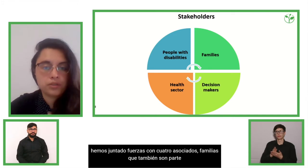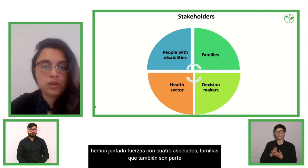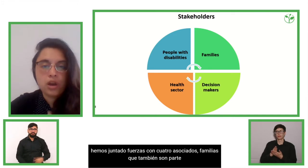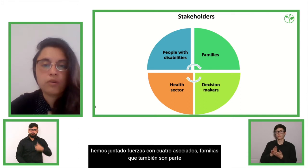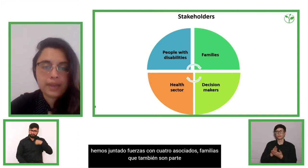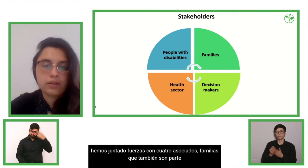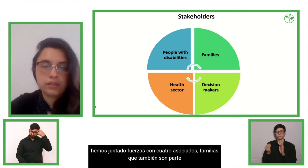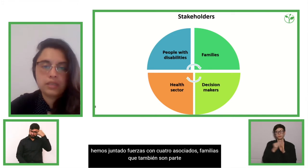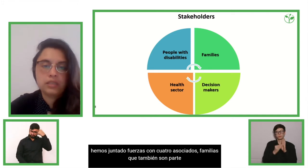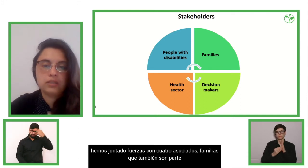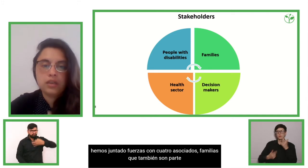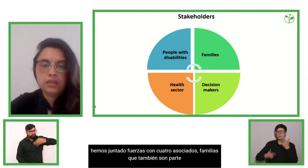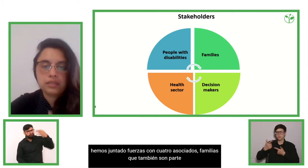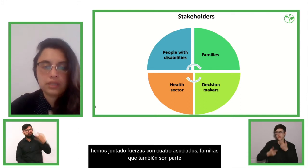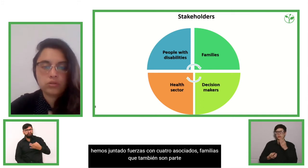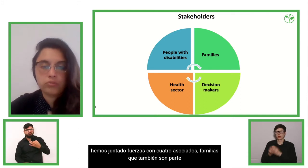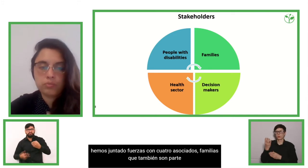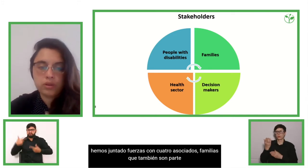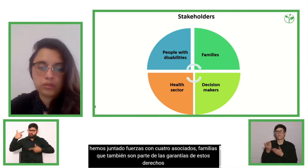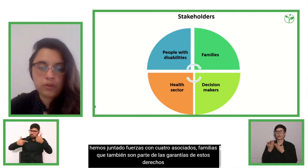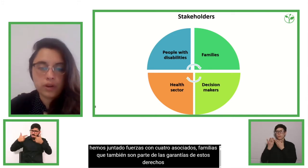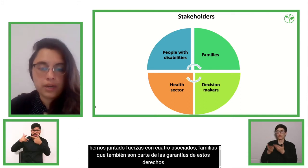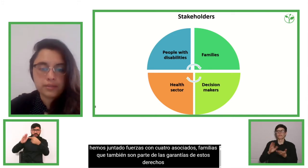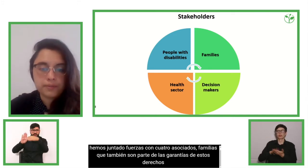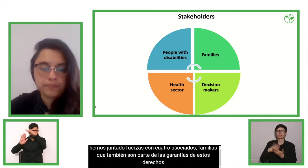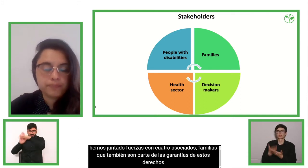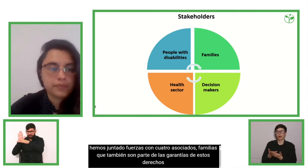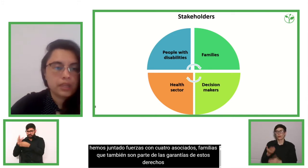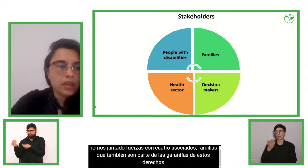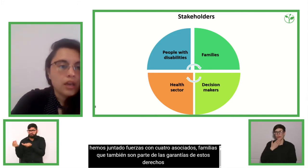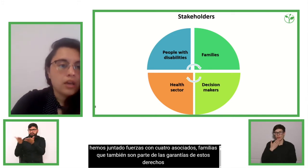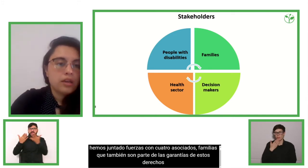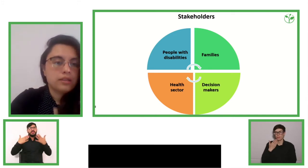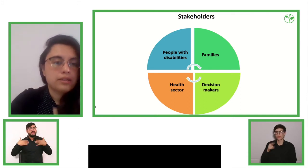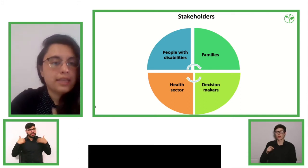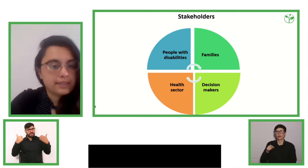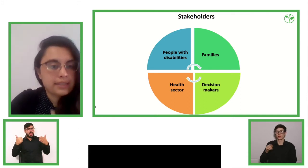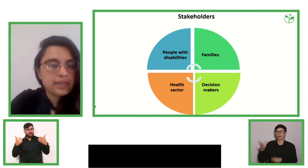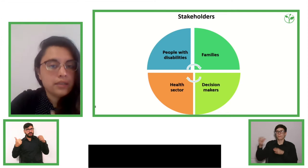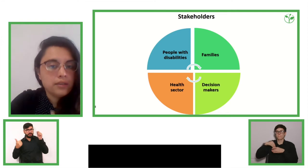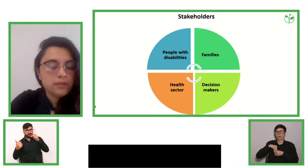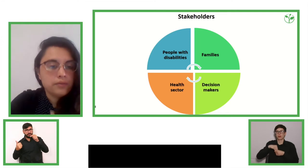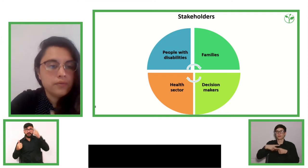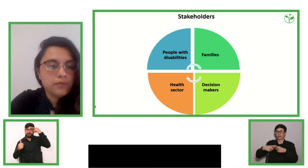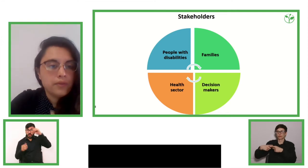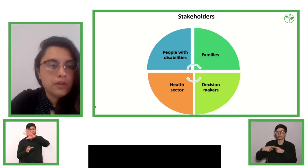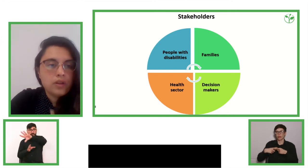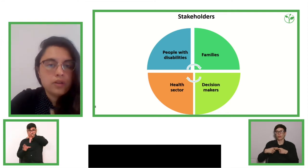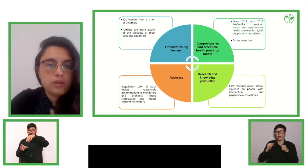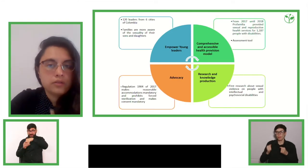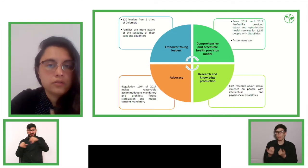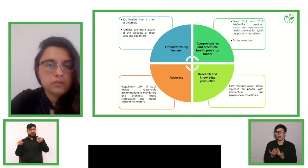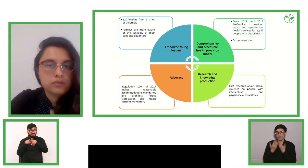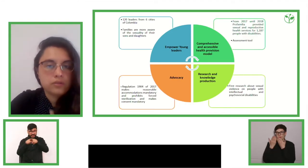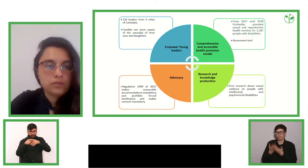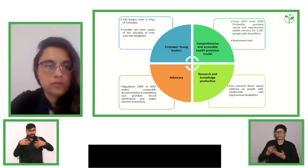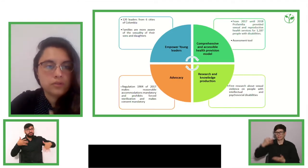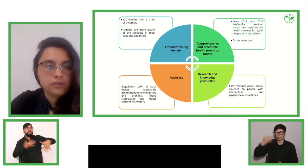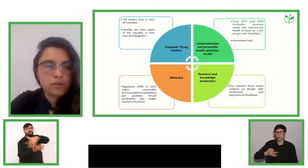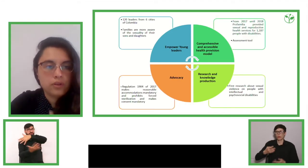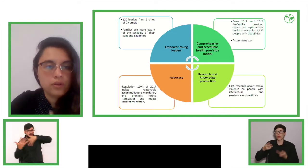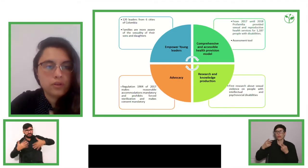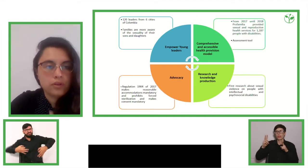de políticas y también proveedores de salud que también son parte de la de la sociedad que puede garantizar los derechos sociales